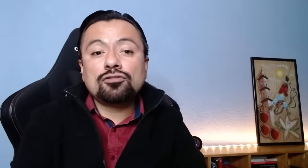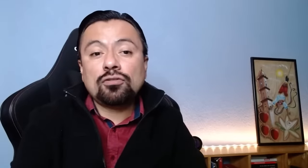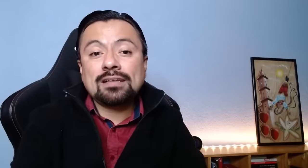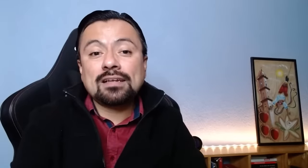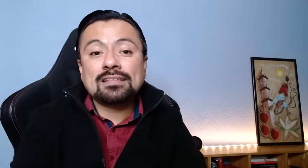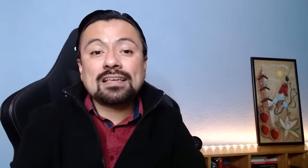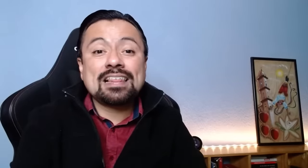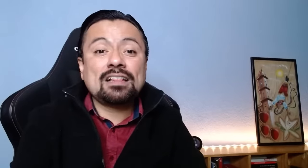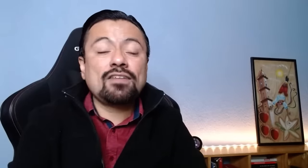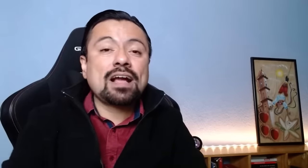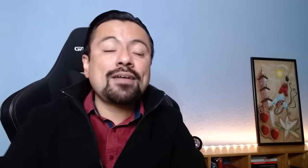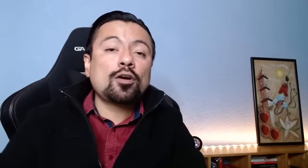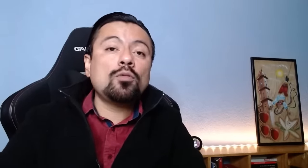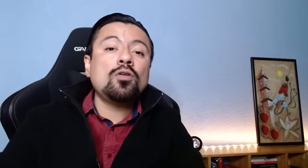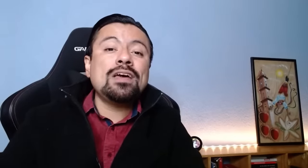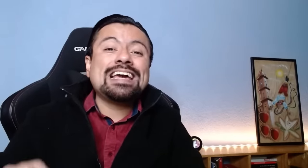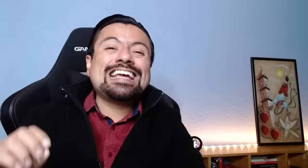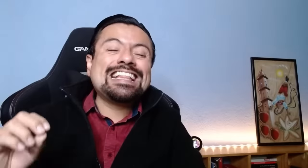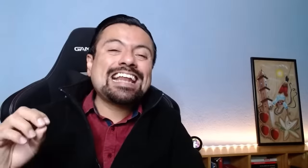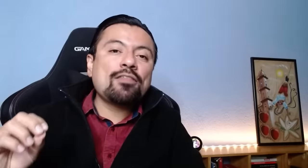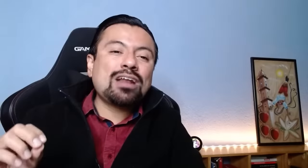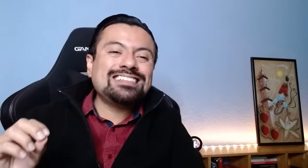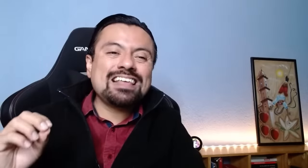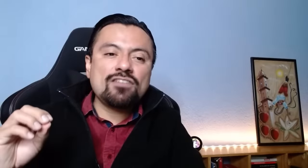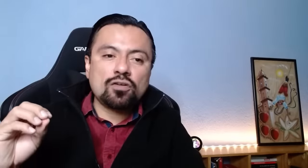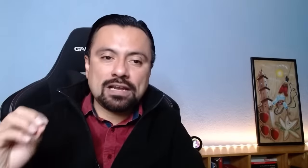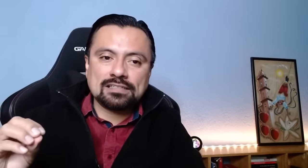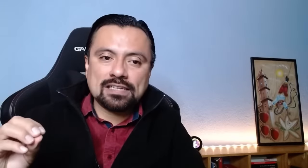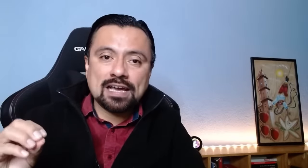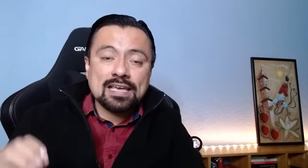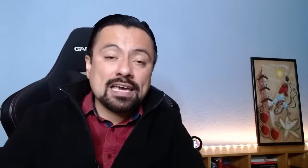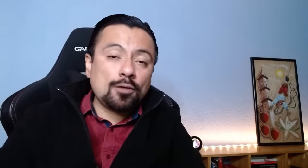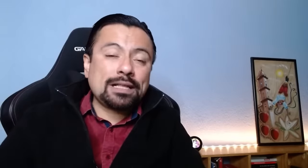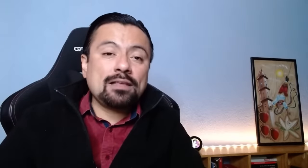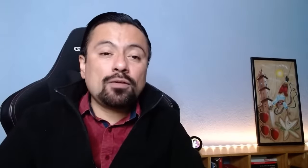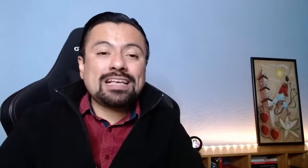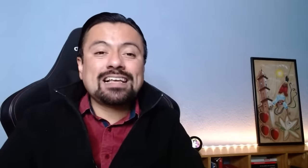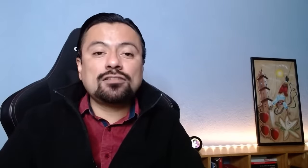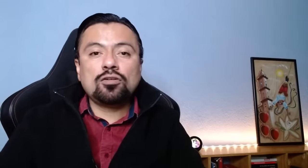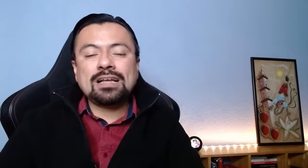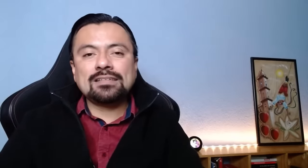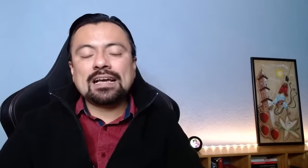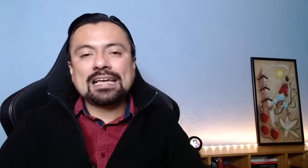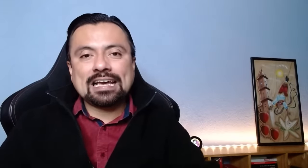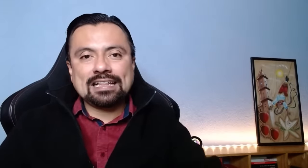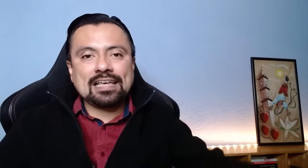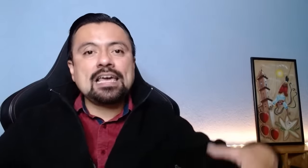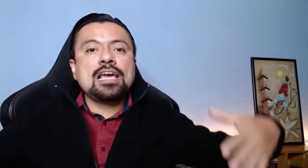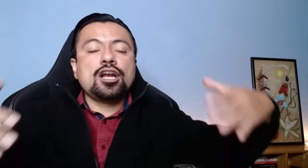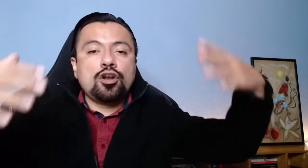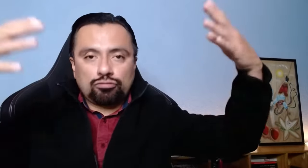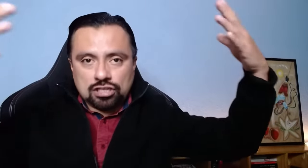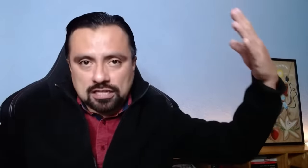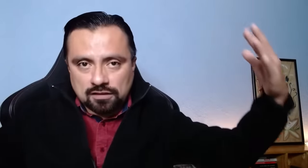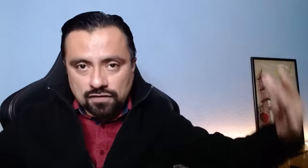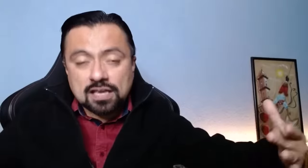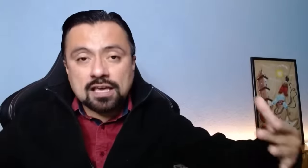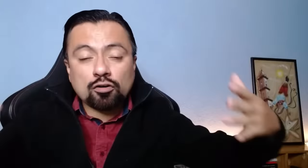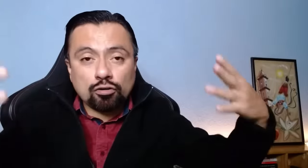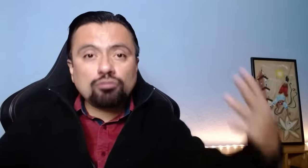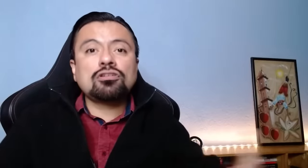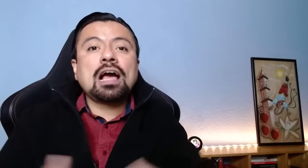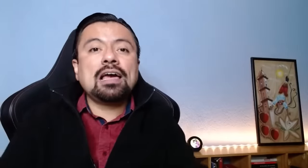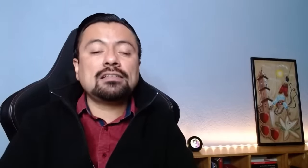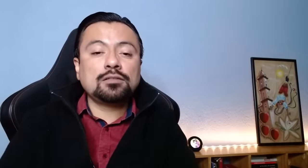125 personas a las que identificaba como generadoras de violencia. El objetivo de esas lonas era que la gente los